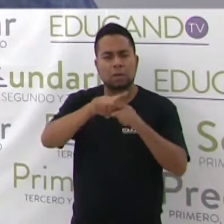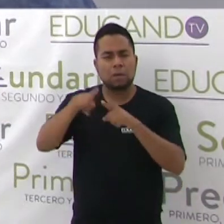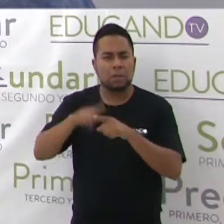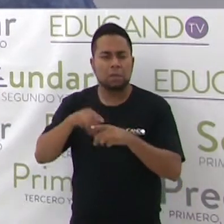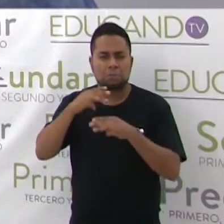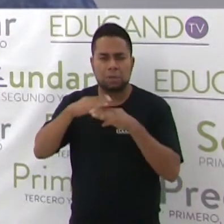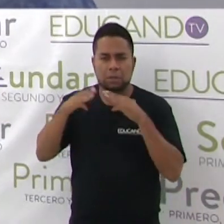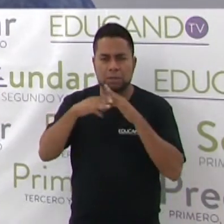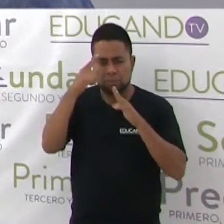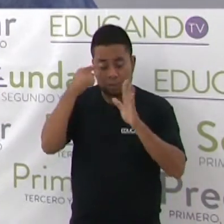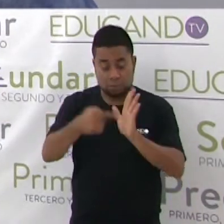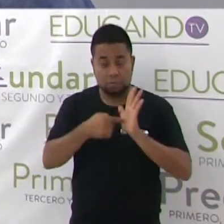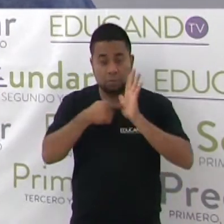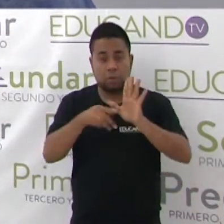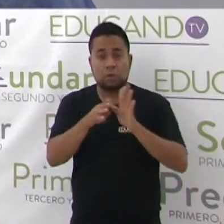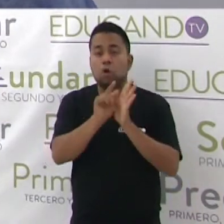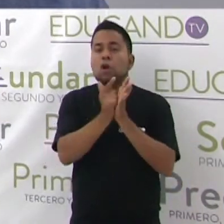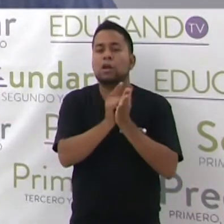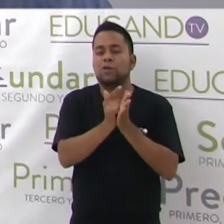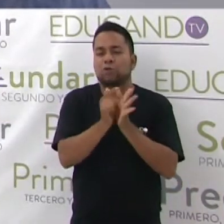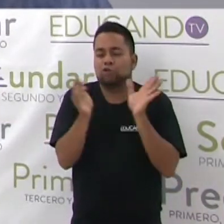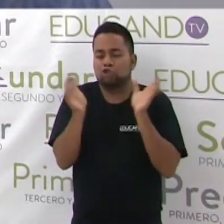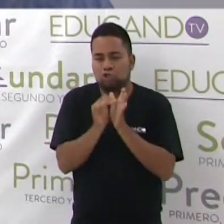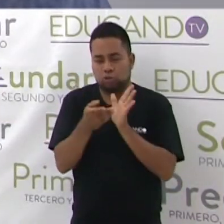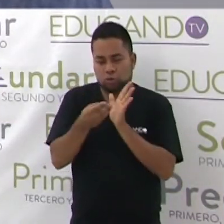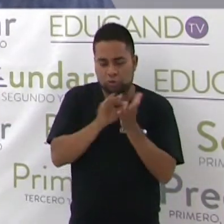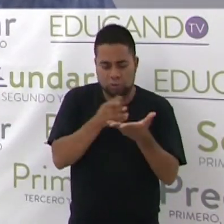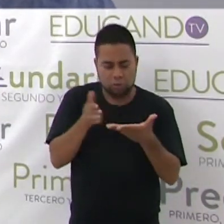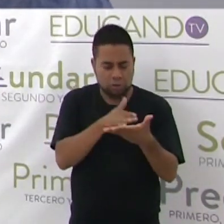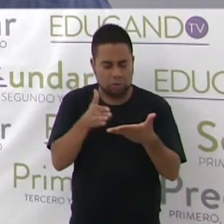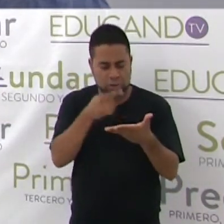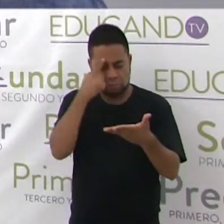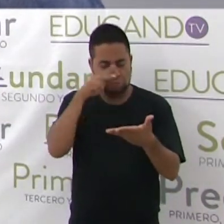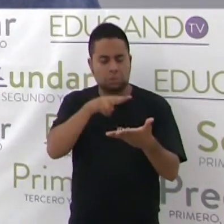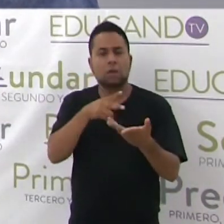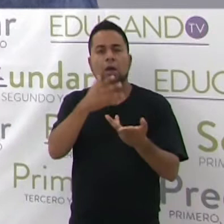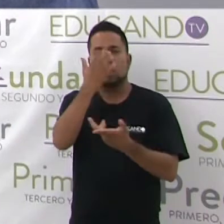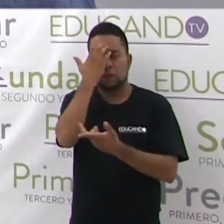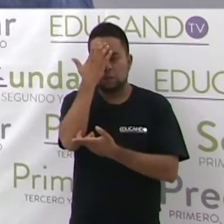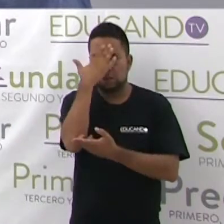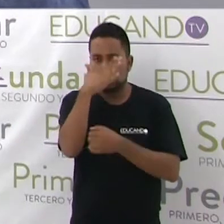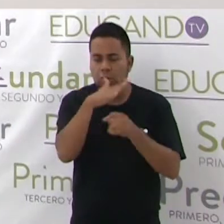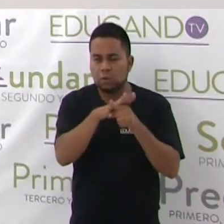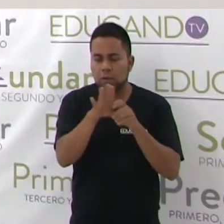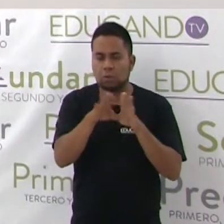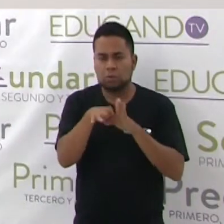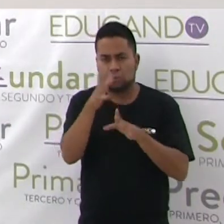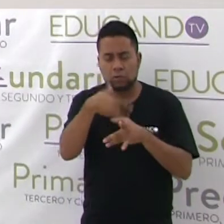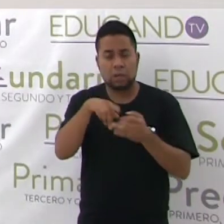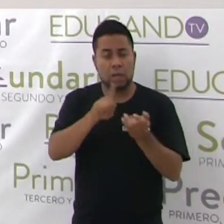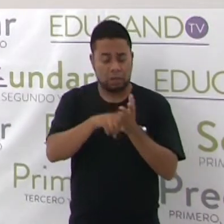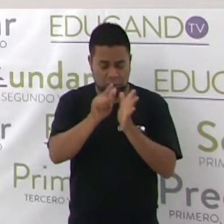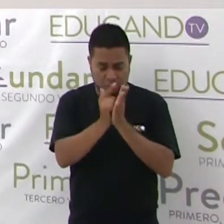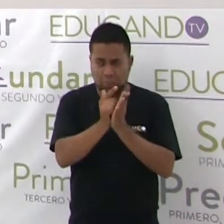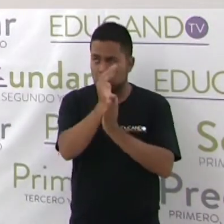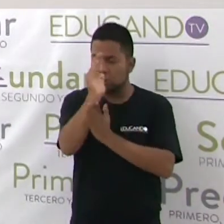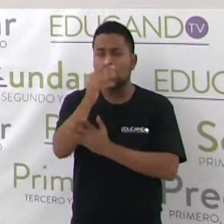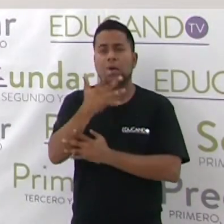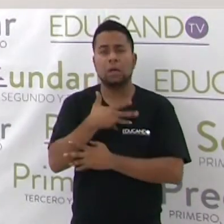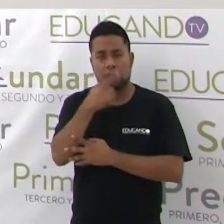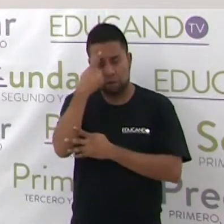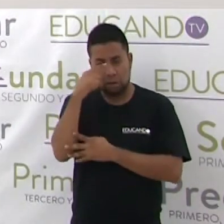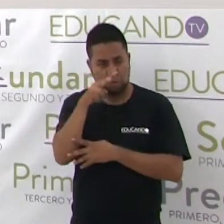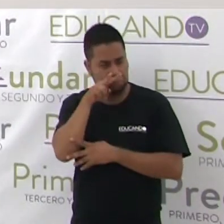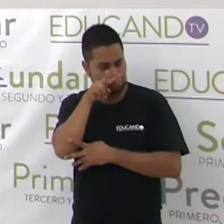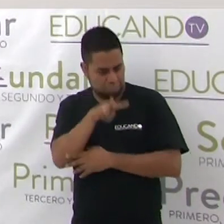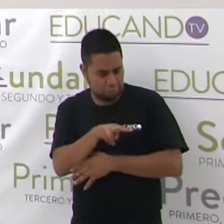para presentarlos en pequeños libros para que los podamos nosotros conocer y los puedes buscar en la biblioteca para que tú vayas